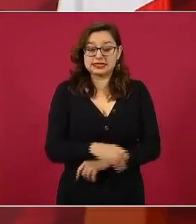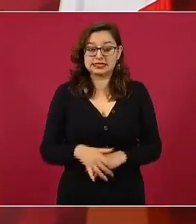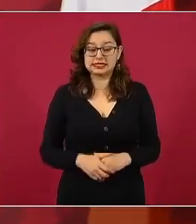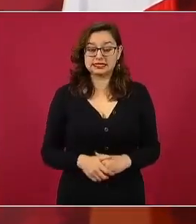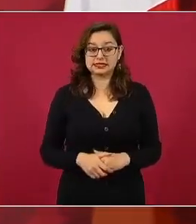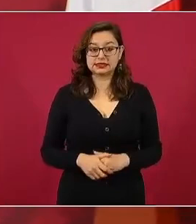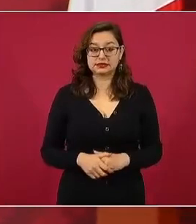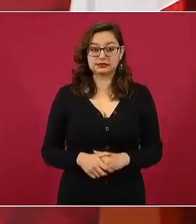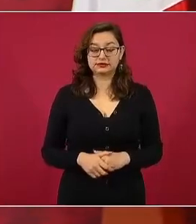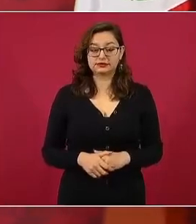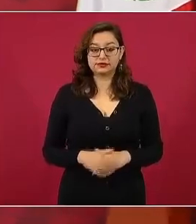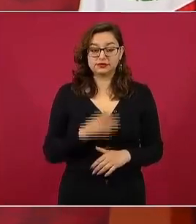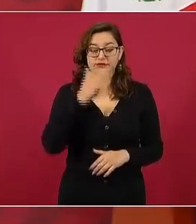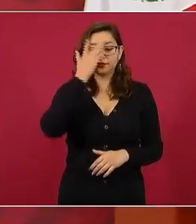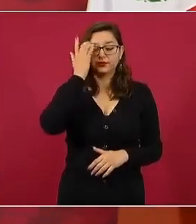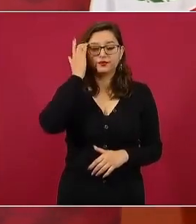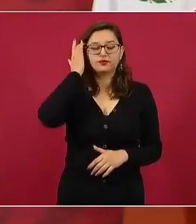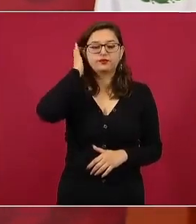no hay que